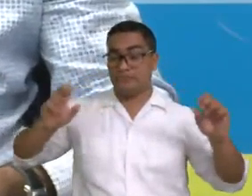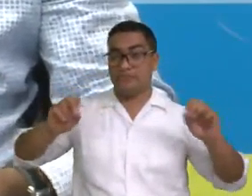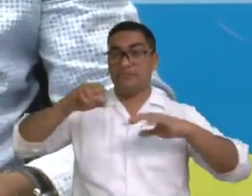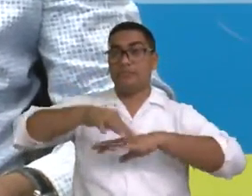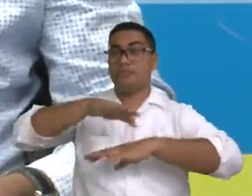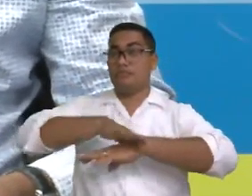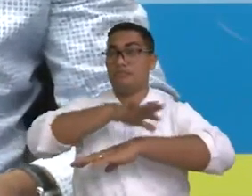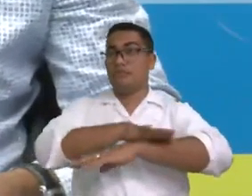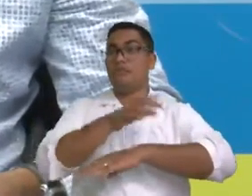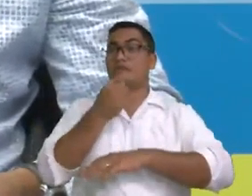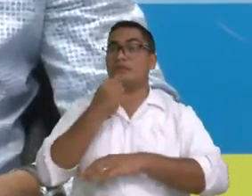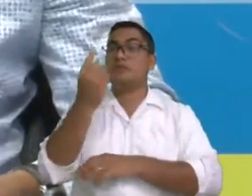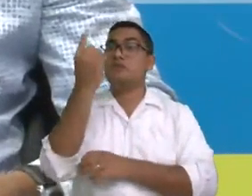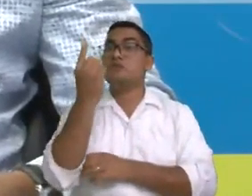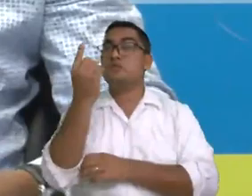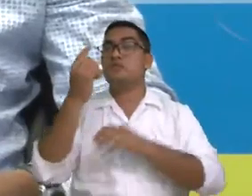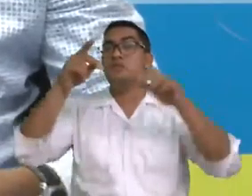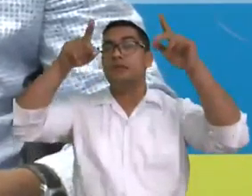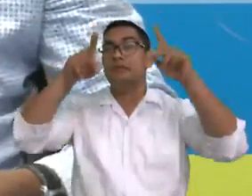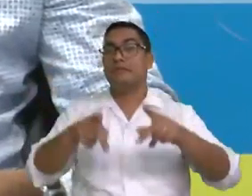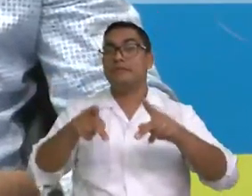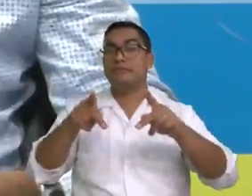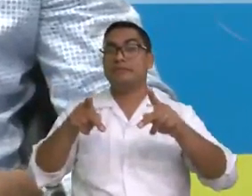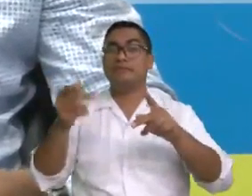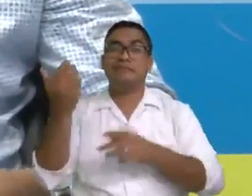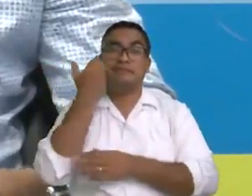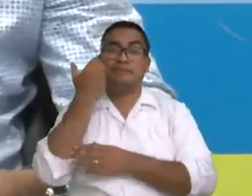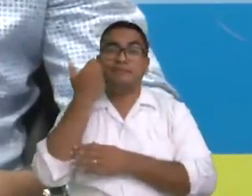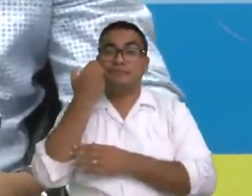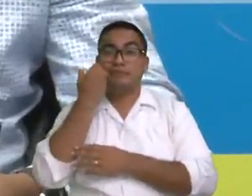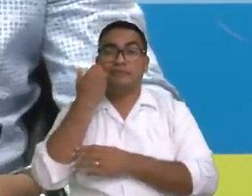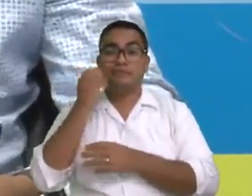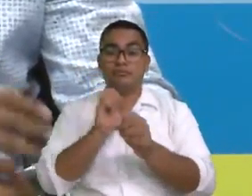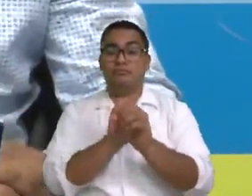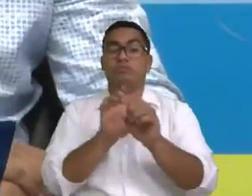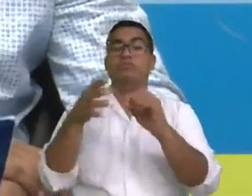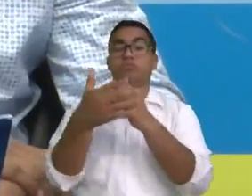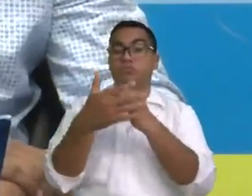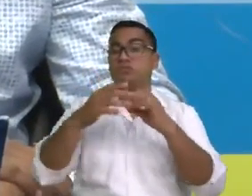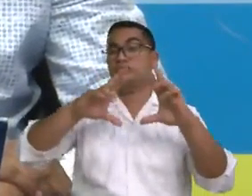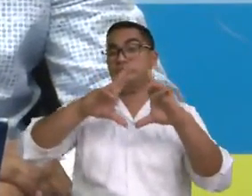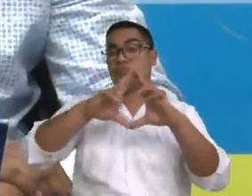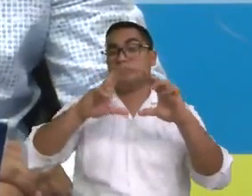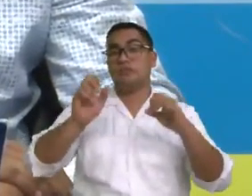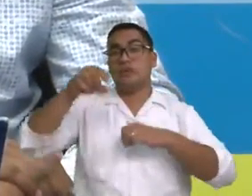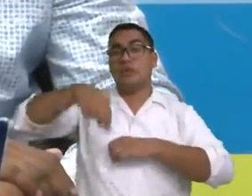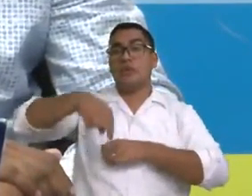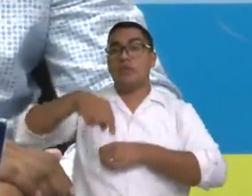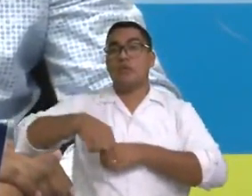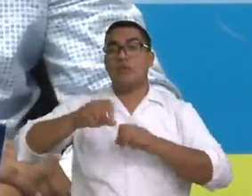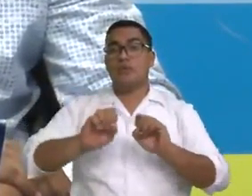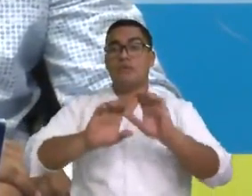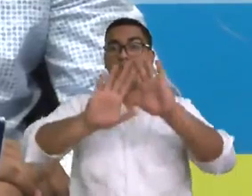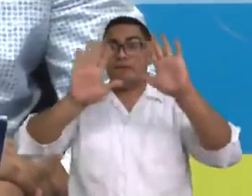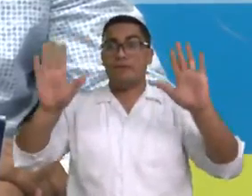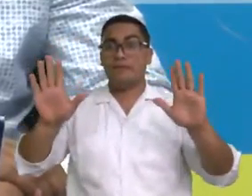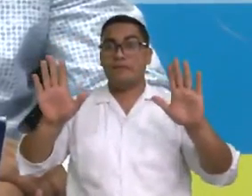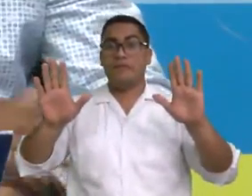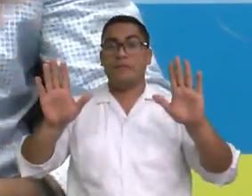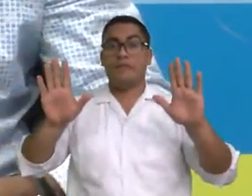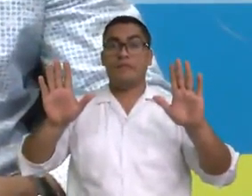caso de un paciente con positivo de coronavirus. Esta mañana autoridades de la